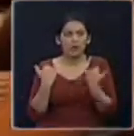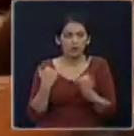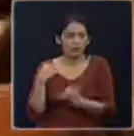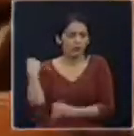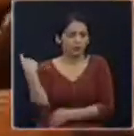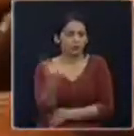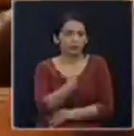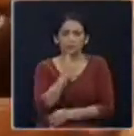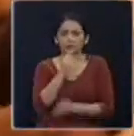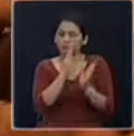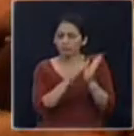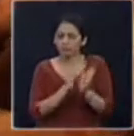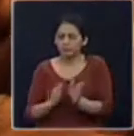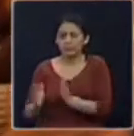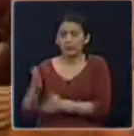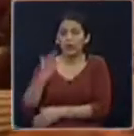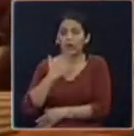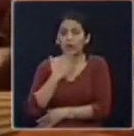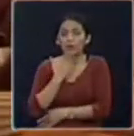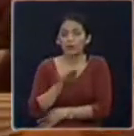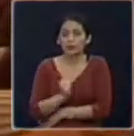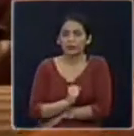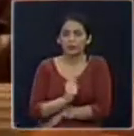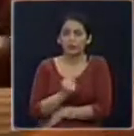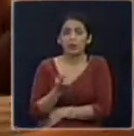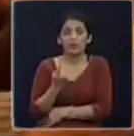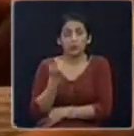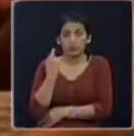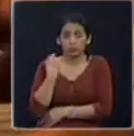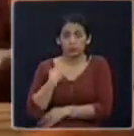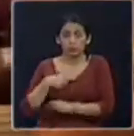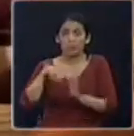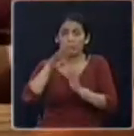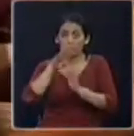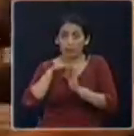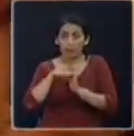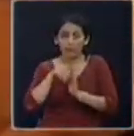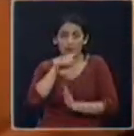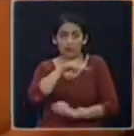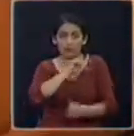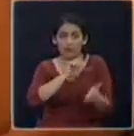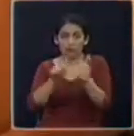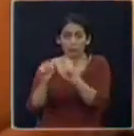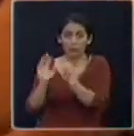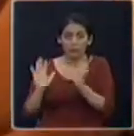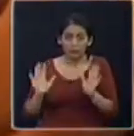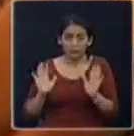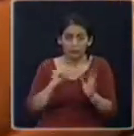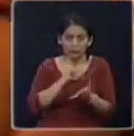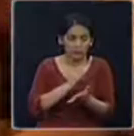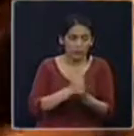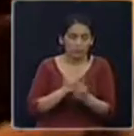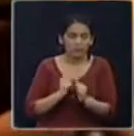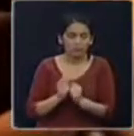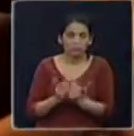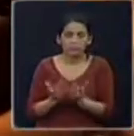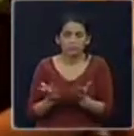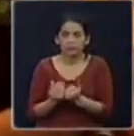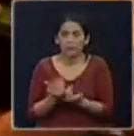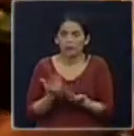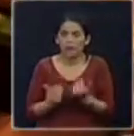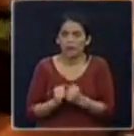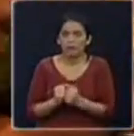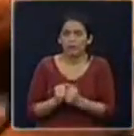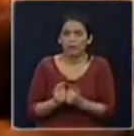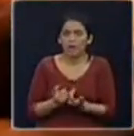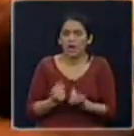los valores que se van a realizar los descuentos, porque obviamente no se quiere cometer una injusticia,